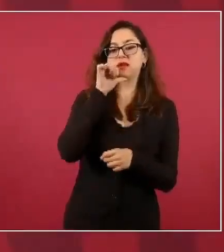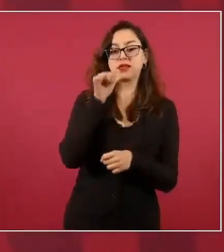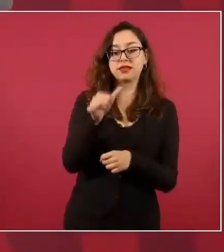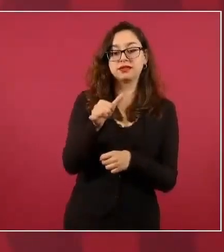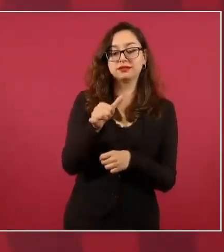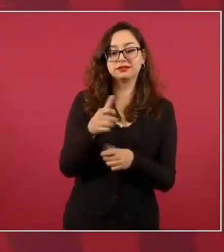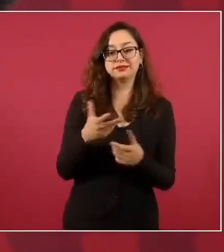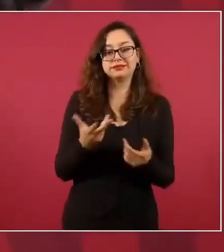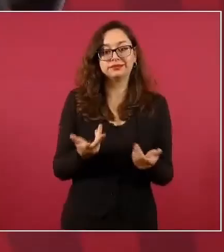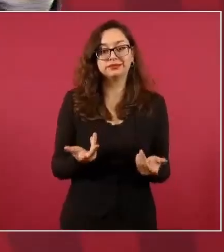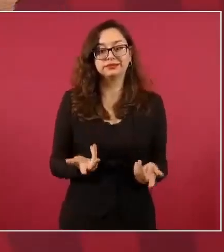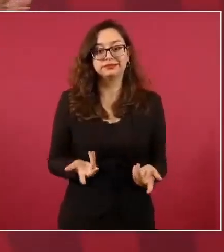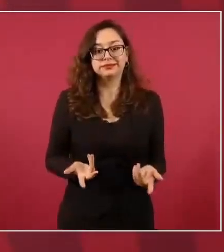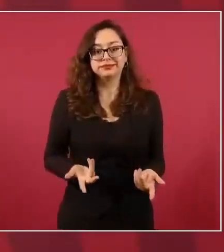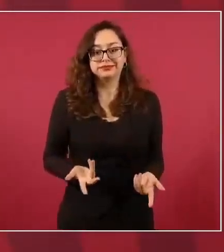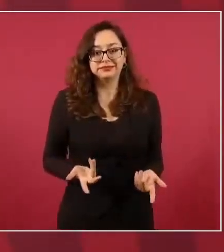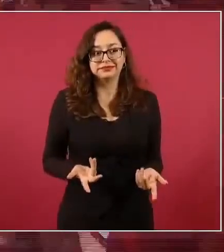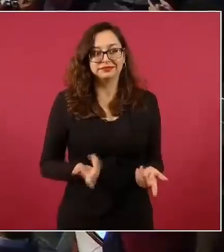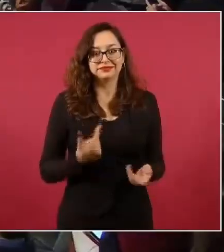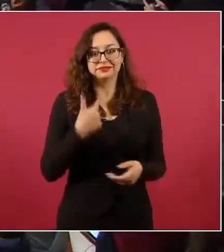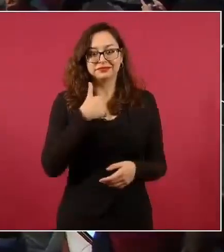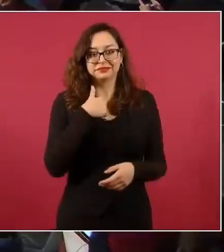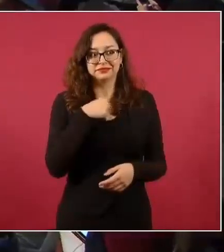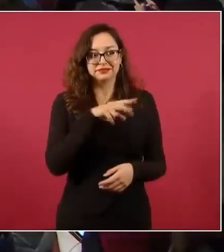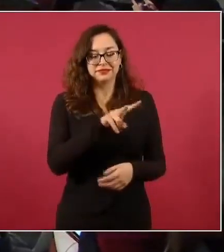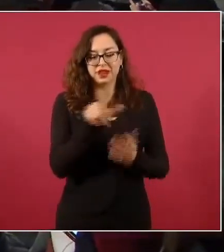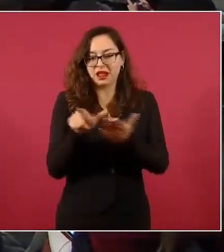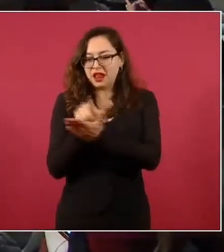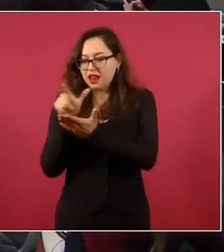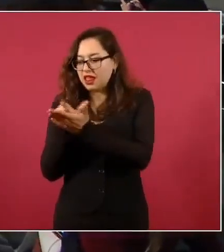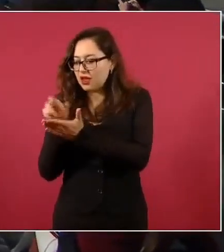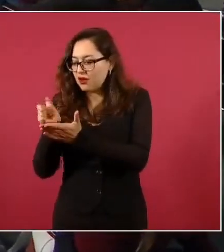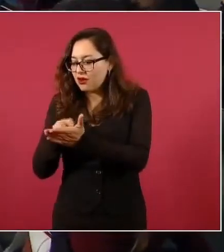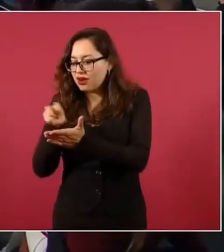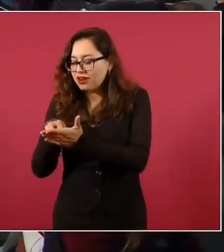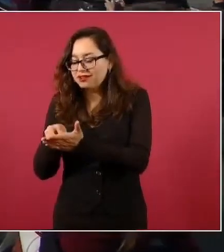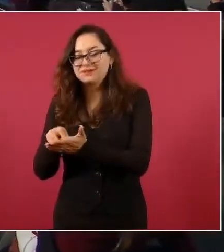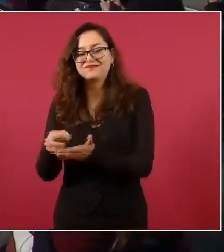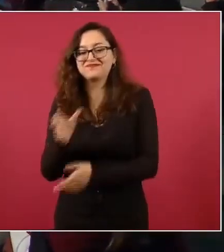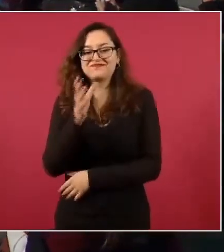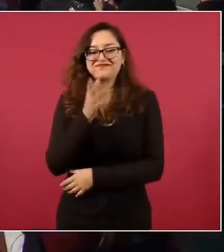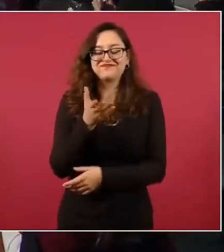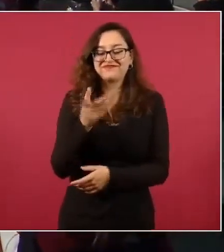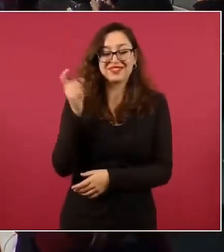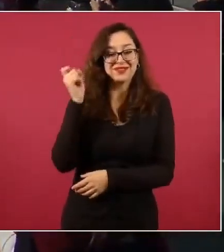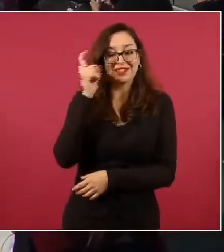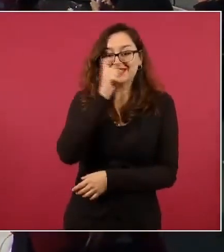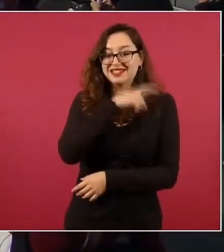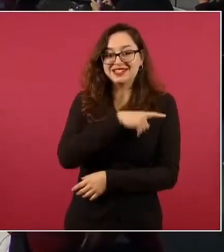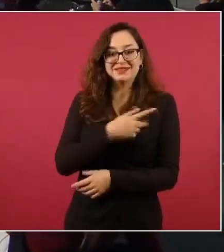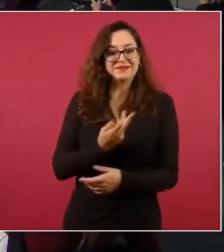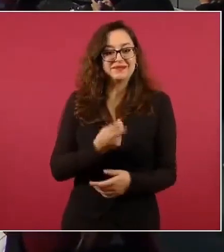Entonces, estoy viendo, hay dos cosas que son importantes.